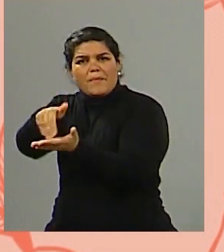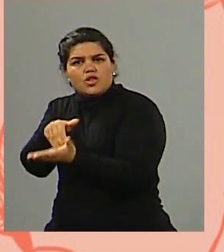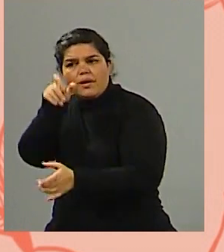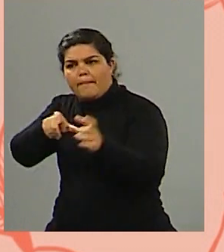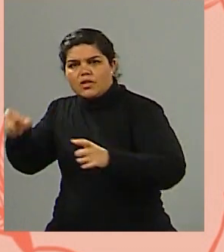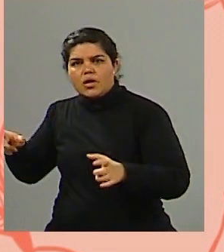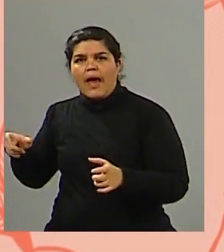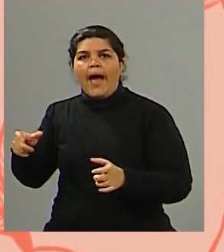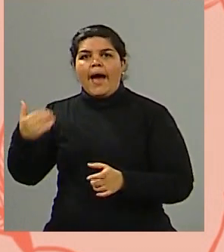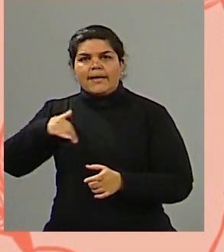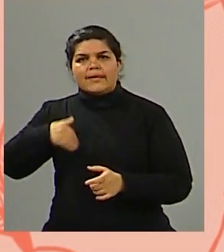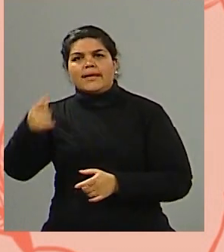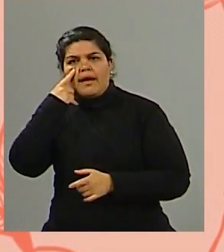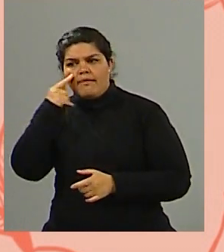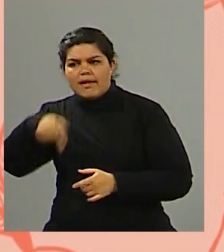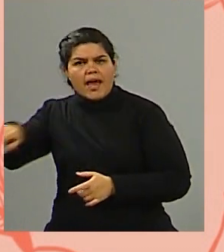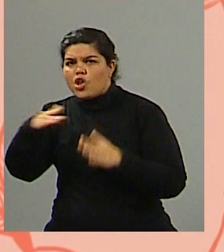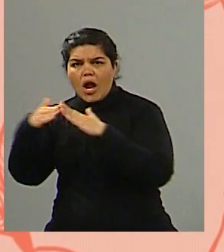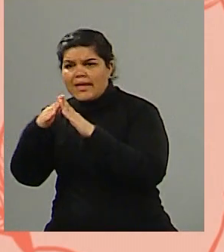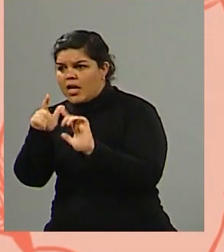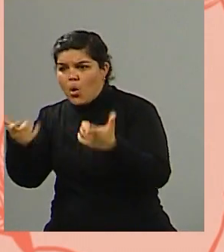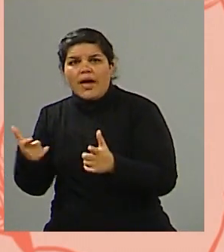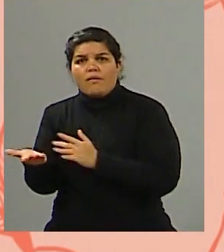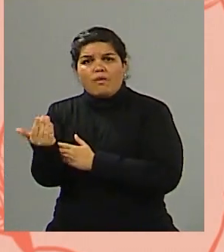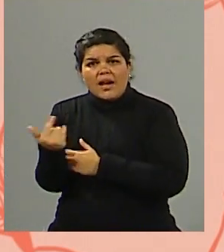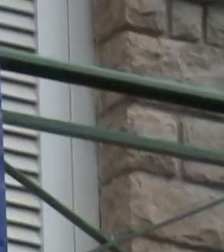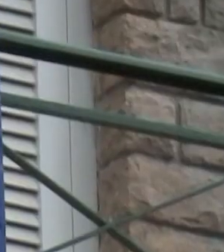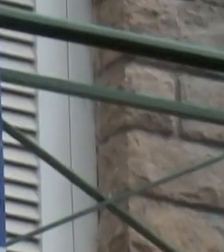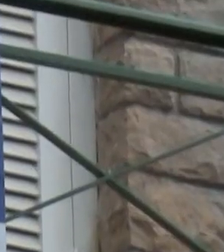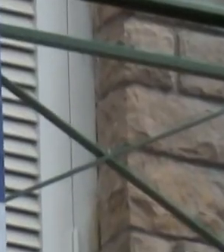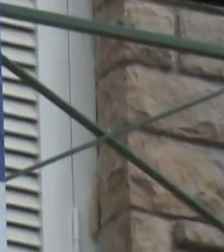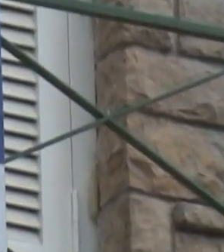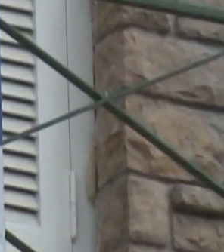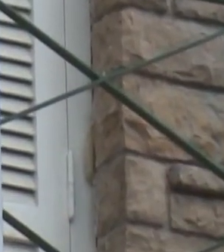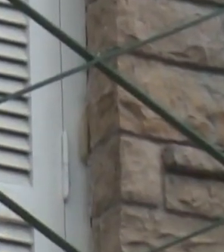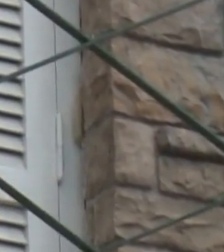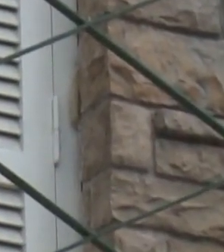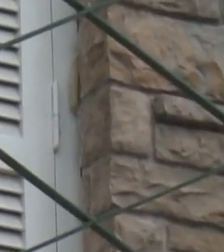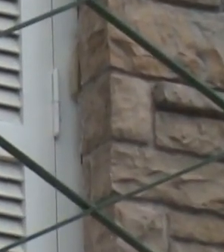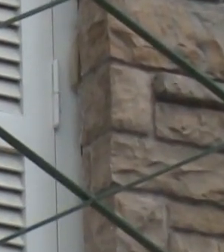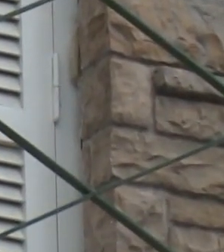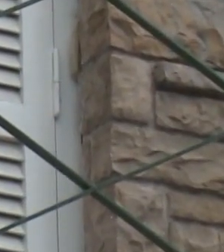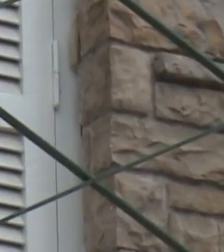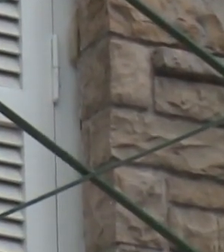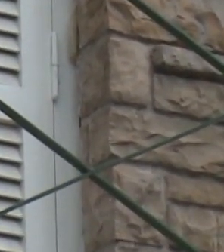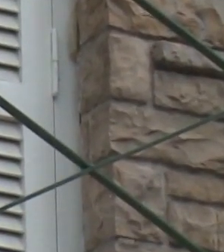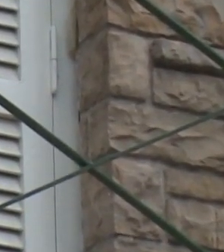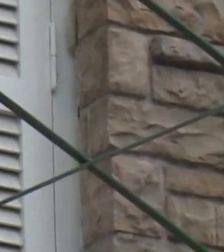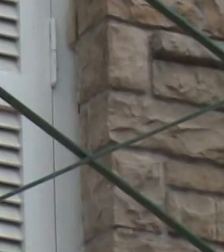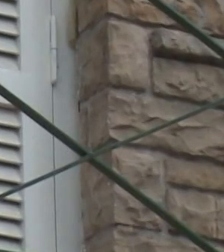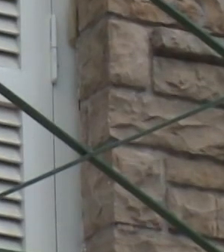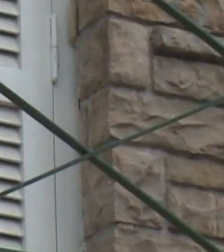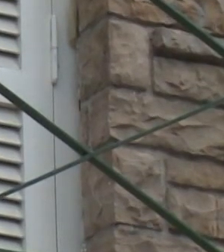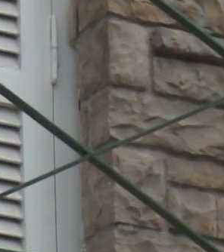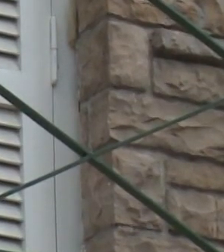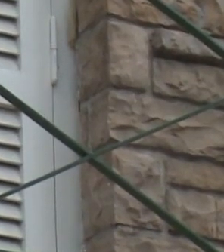en Argentina, de las cuales eso representa el 20,7% de la población? El Estado tiene el rol de ser el garante de los derechos